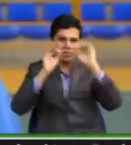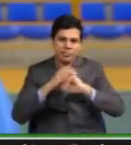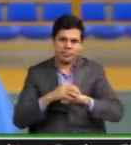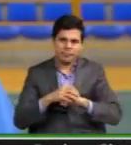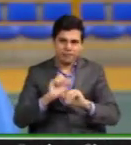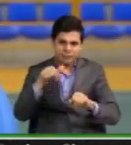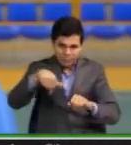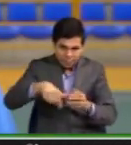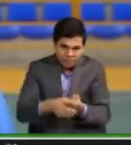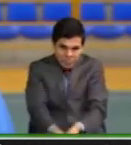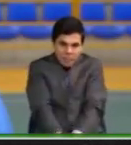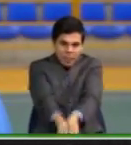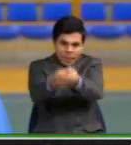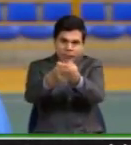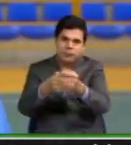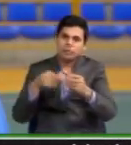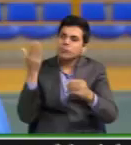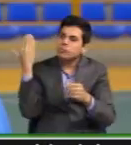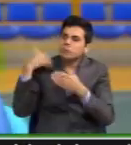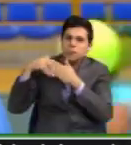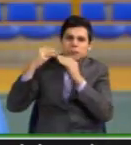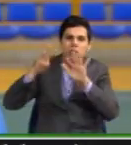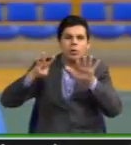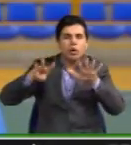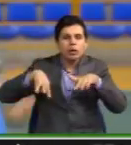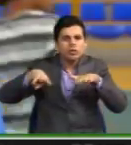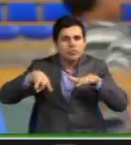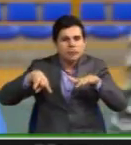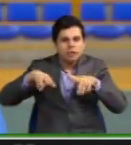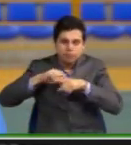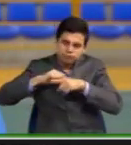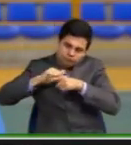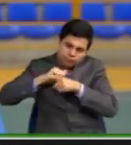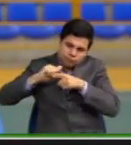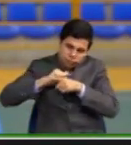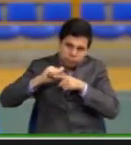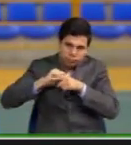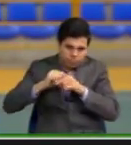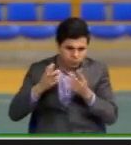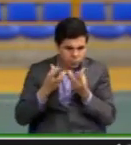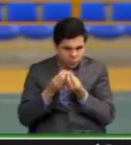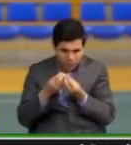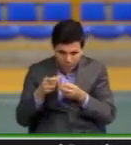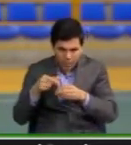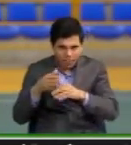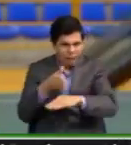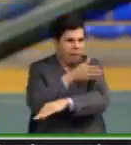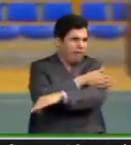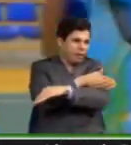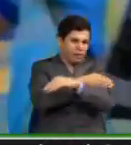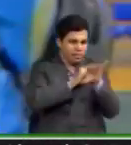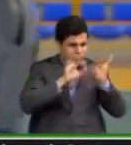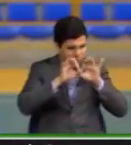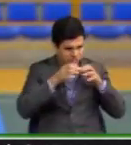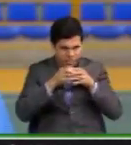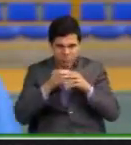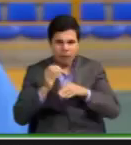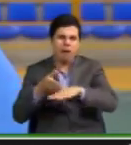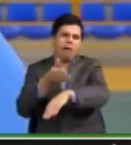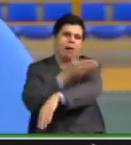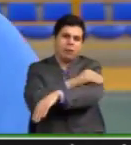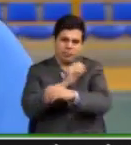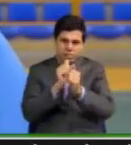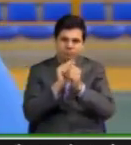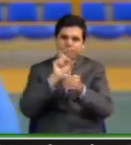voleibol sentado apenas lleva 8 meses, donde antes de sacar este equipo y antes de clasificarse a Juegos, ya había pasado